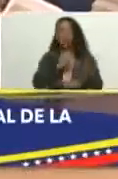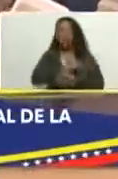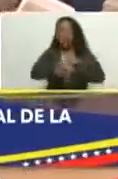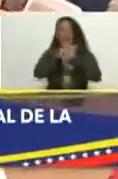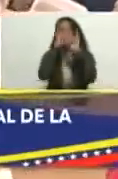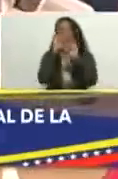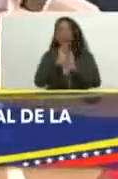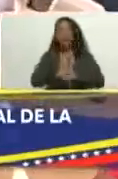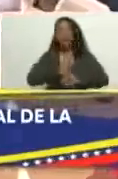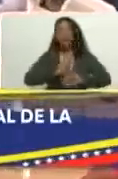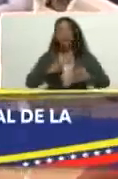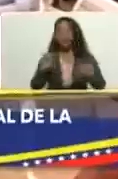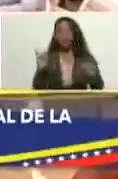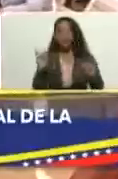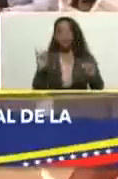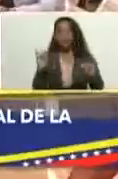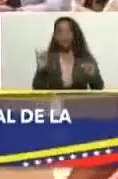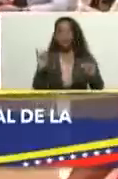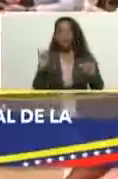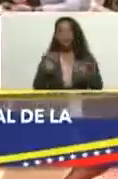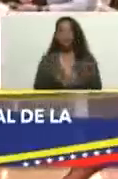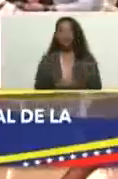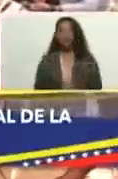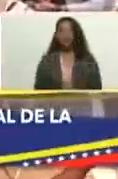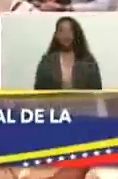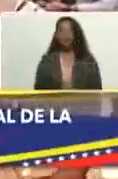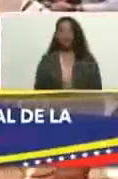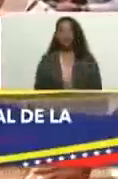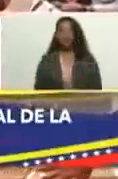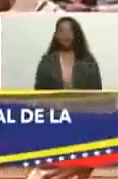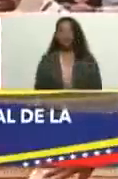Cumpleaños feliz.